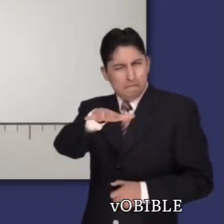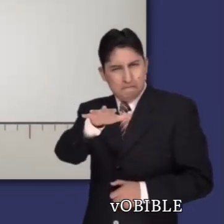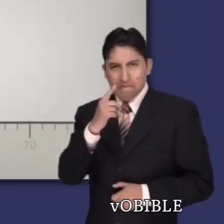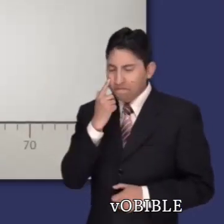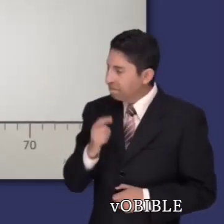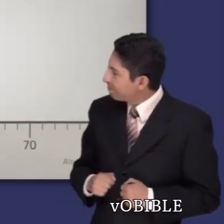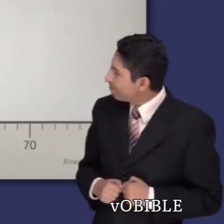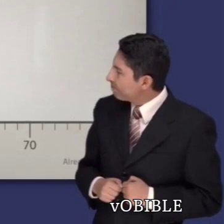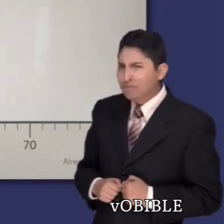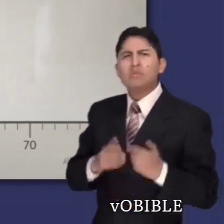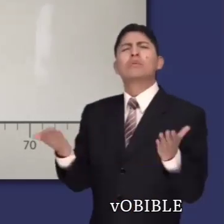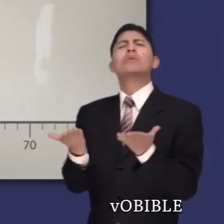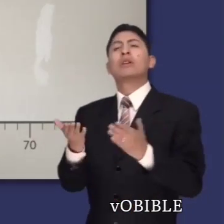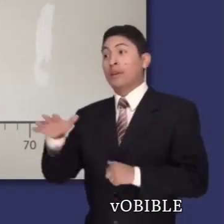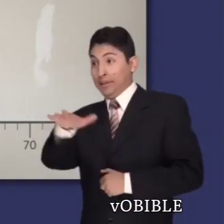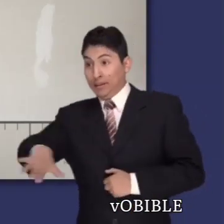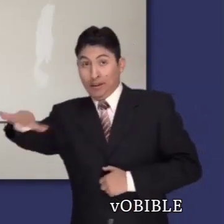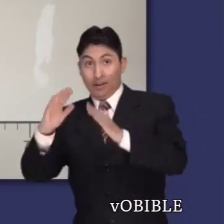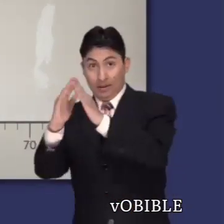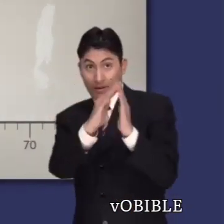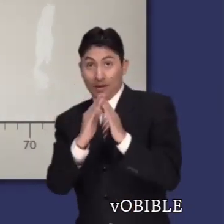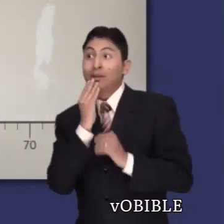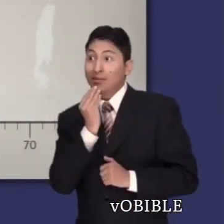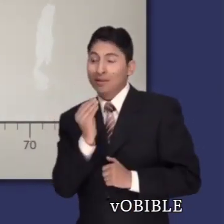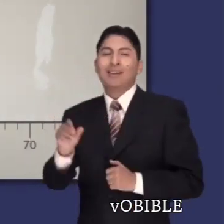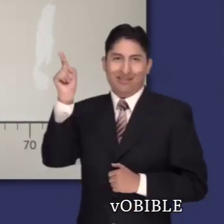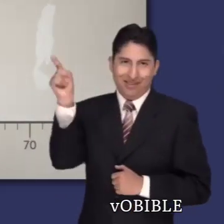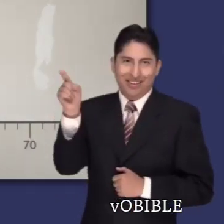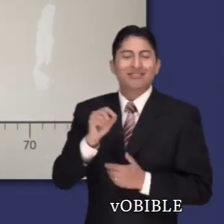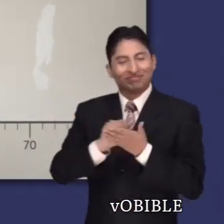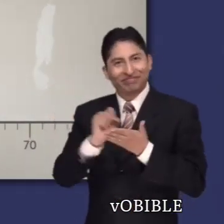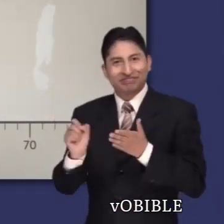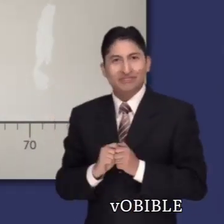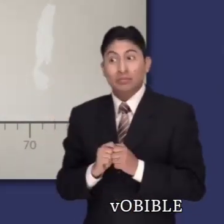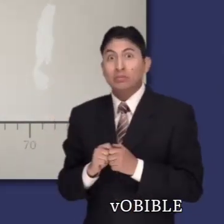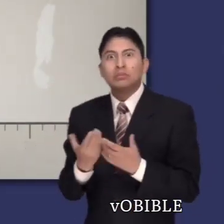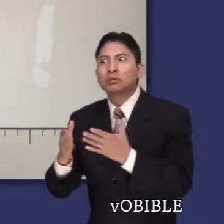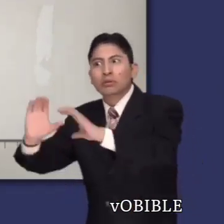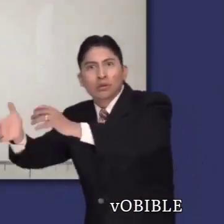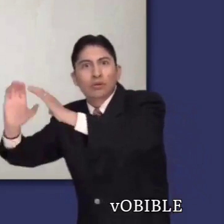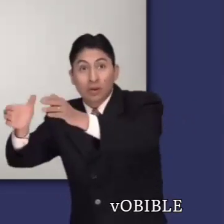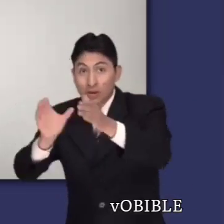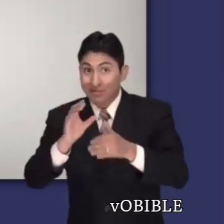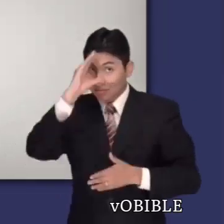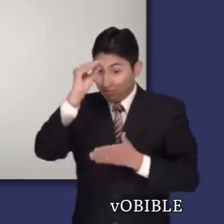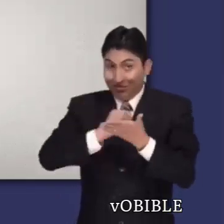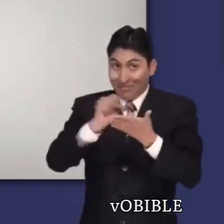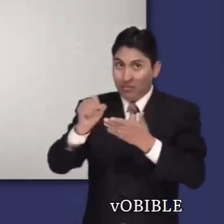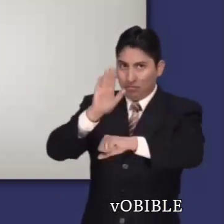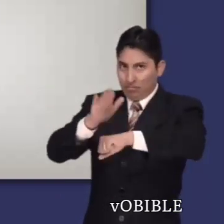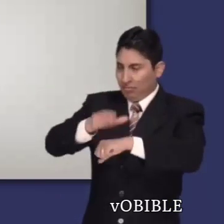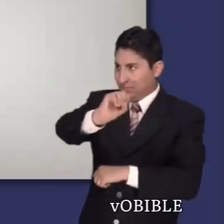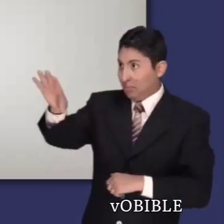Judas escribió esta carta alrededor del año 65, probablemente en su tierra de origen. En aquel tiempo había